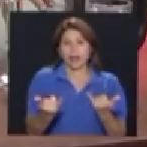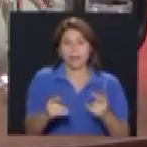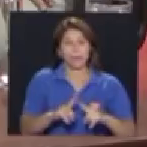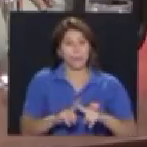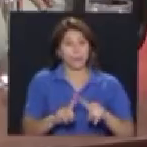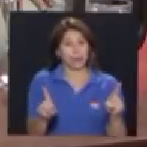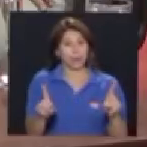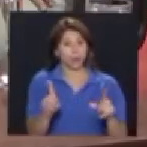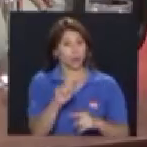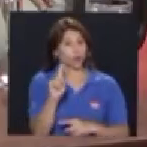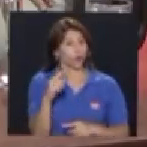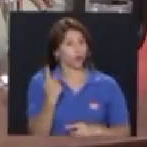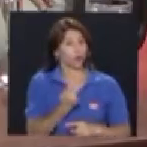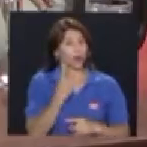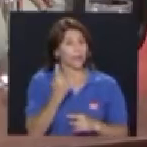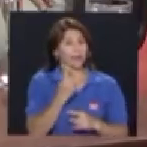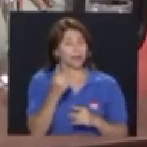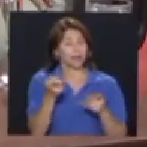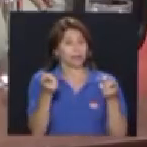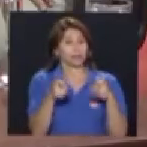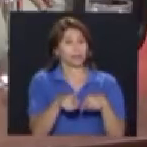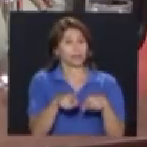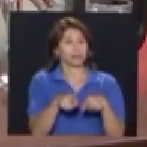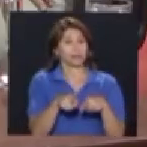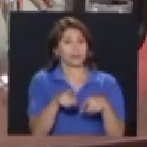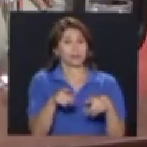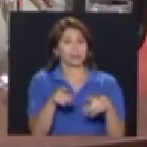solo estaban las complejidades